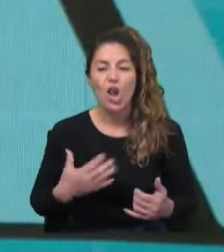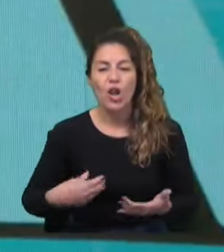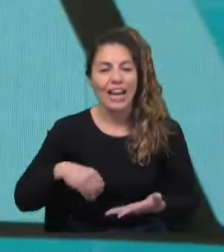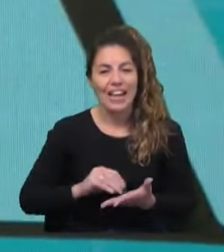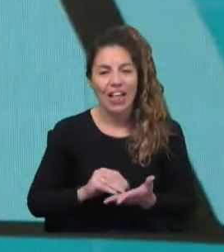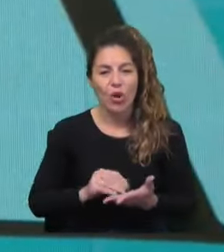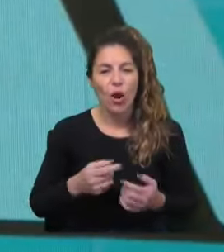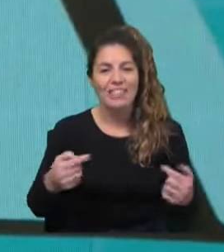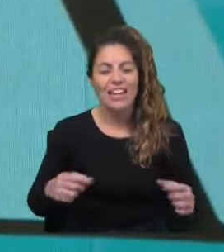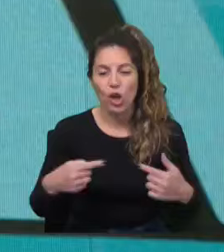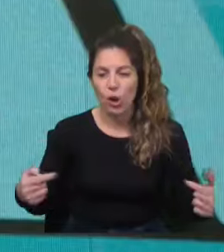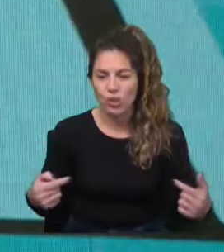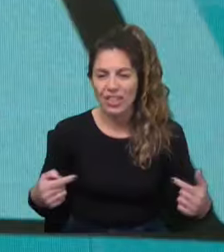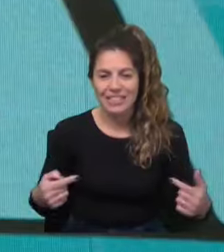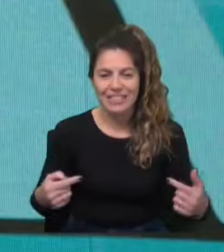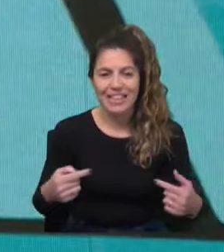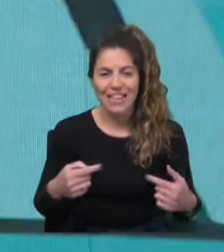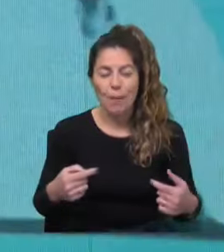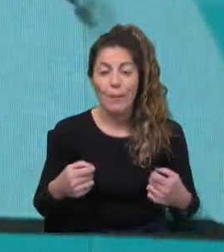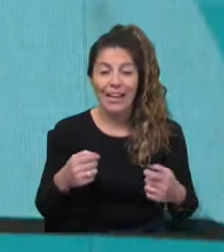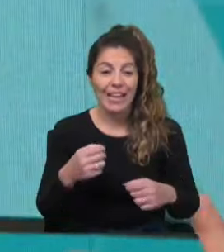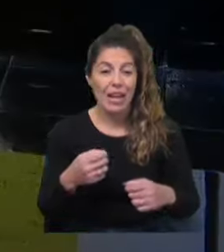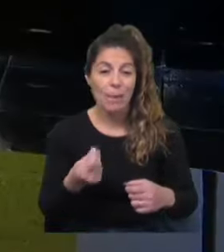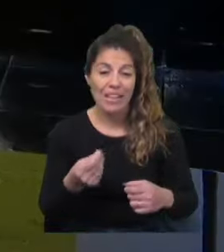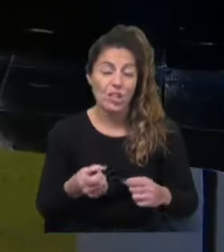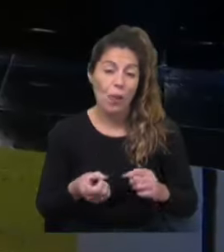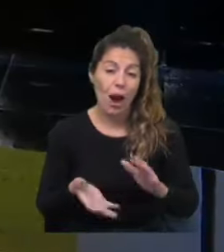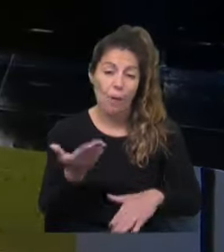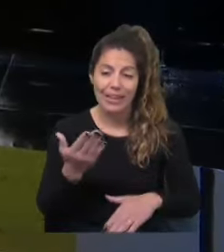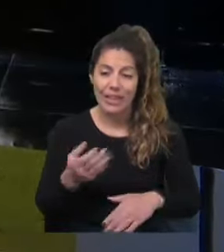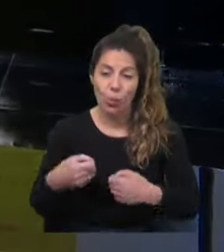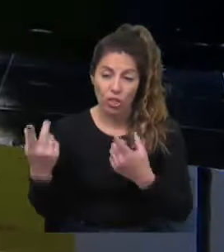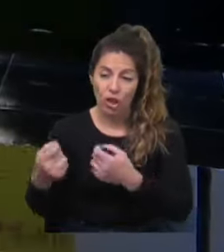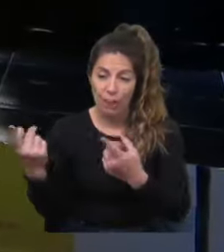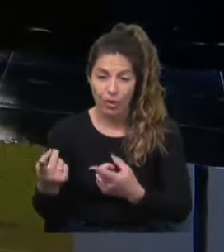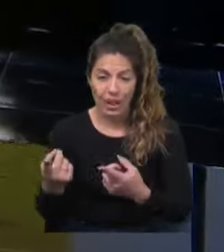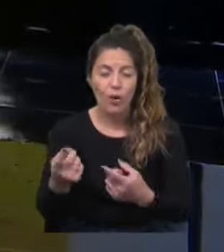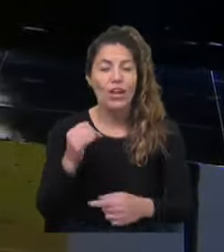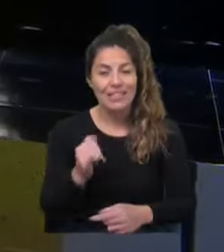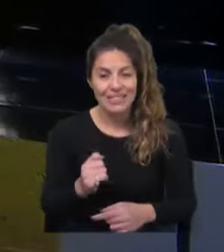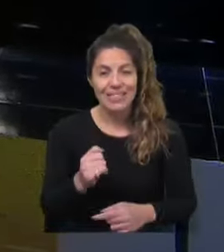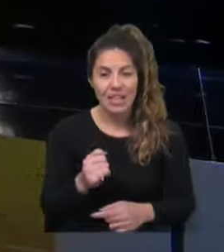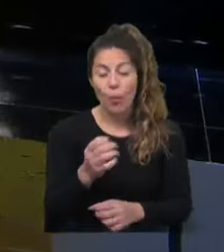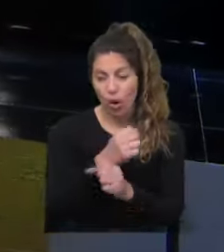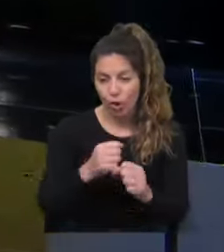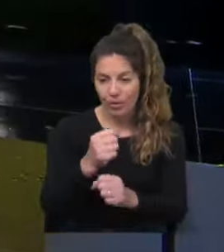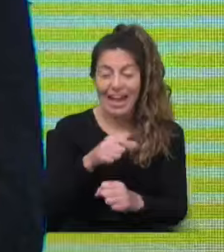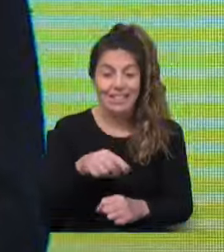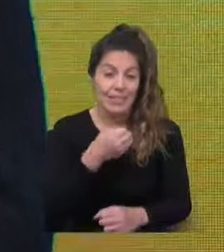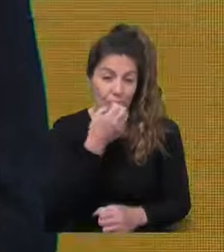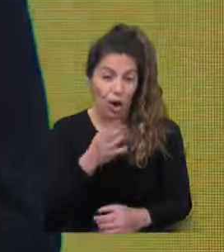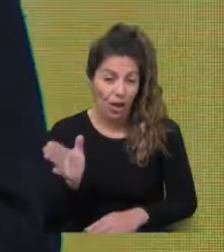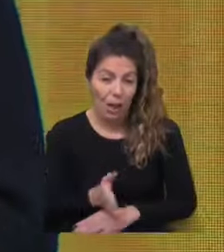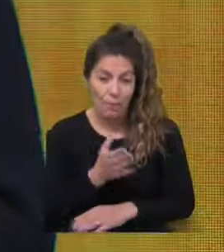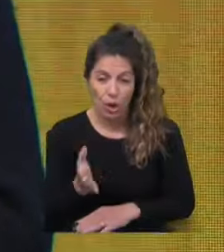las materias primas para que valgan más a la hora de exportarlas. Ahí hay más también. Agregar tecnología, conocimiento. Así se mejora el